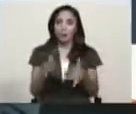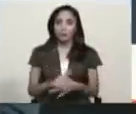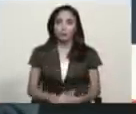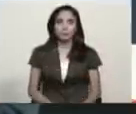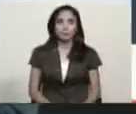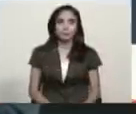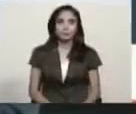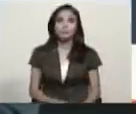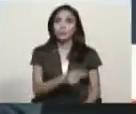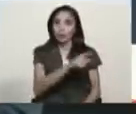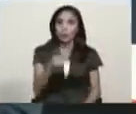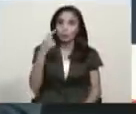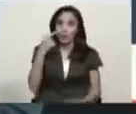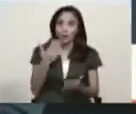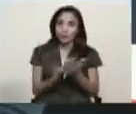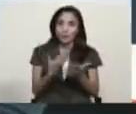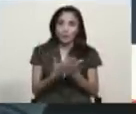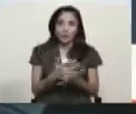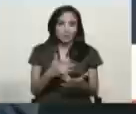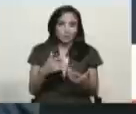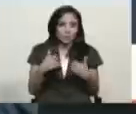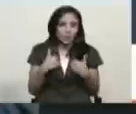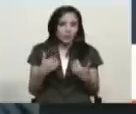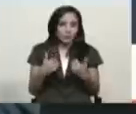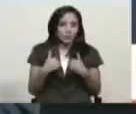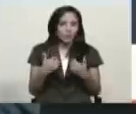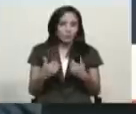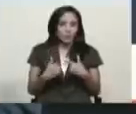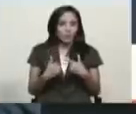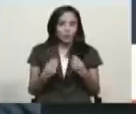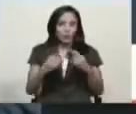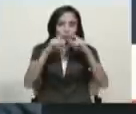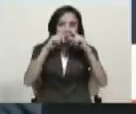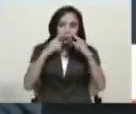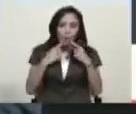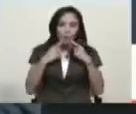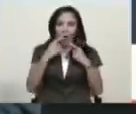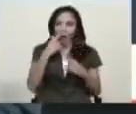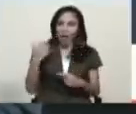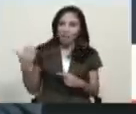Ustedes vivieron ese dolor junto a nosotros, el llanto